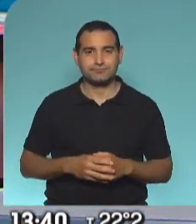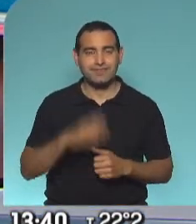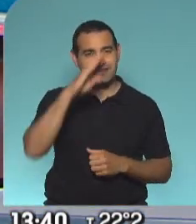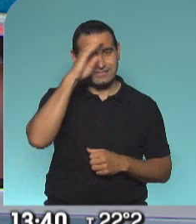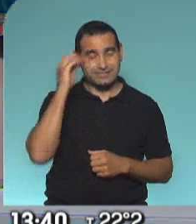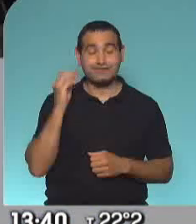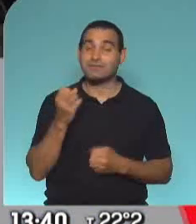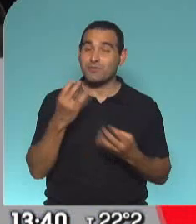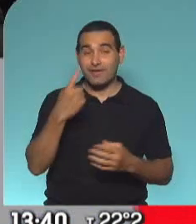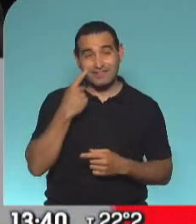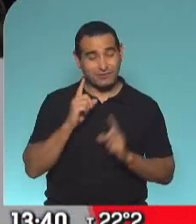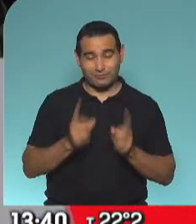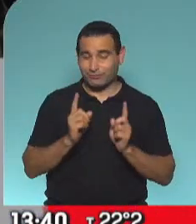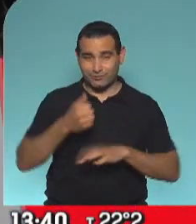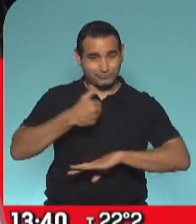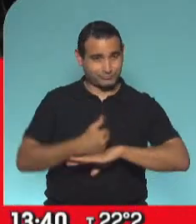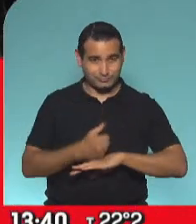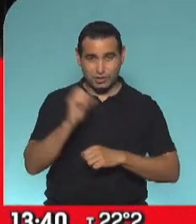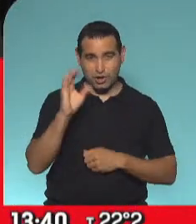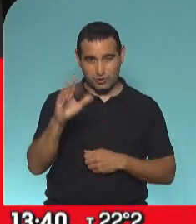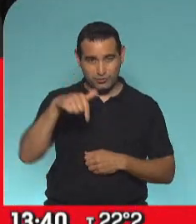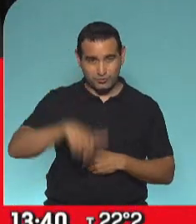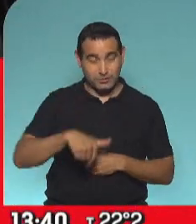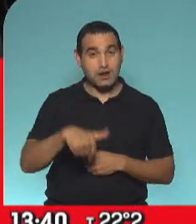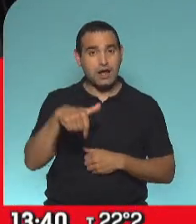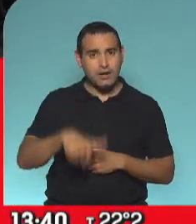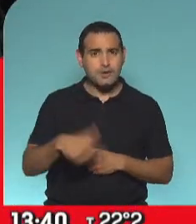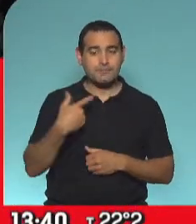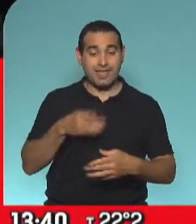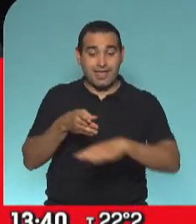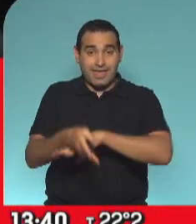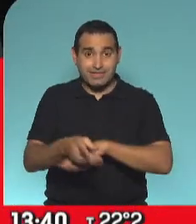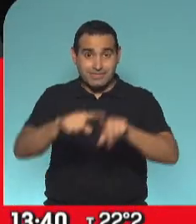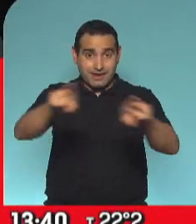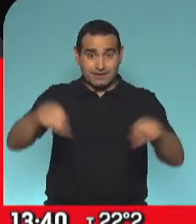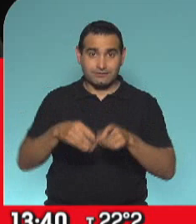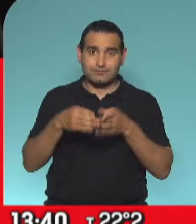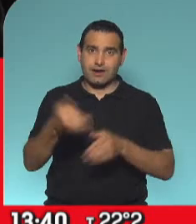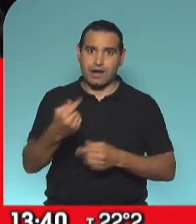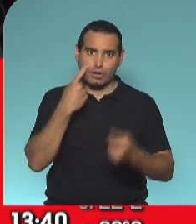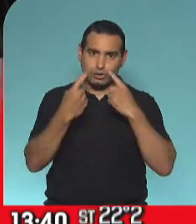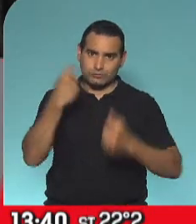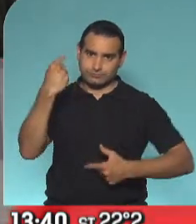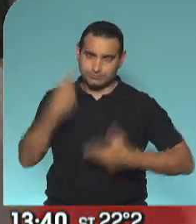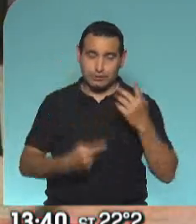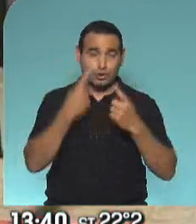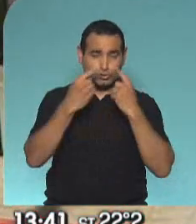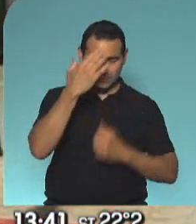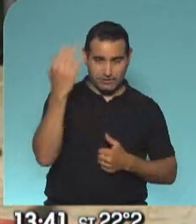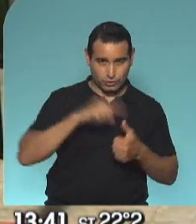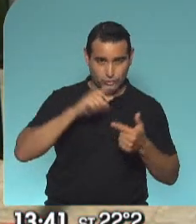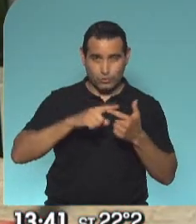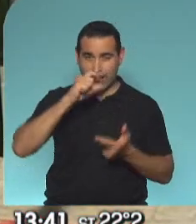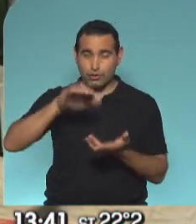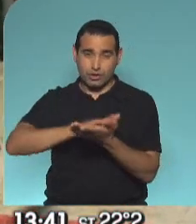Silvia, buen día. Seguimos en el Club Saona de Villa del Parque y para entrar a este sector de pileta tuvimos que pasar varios controles. Nos tomaron la temperatura, nos pusieron